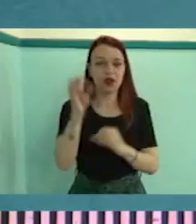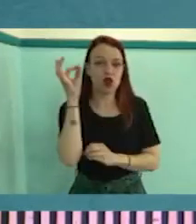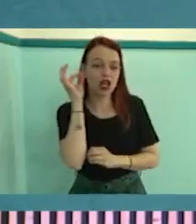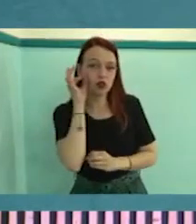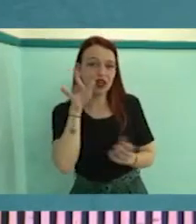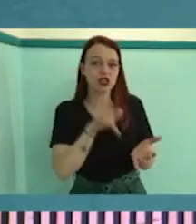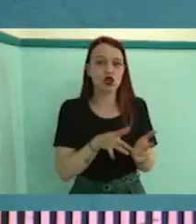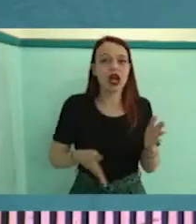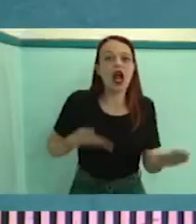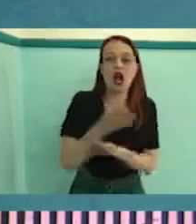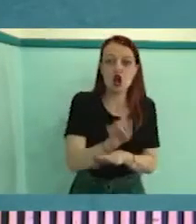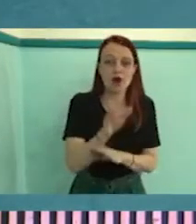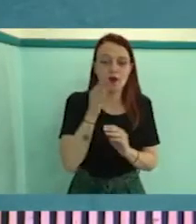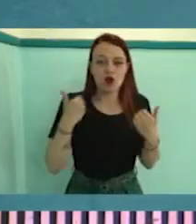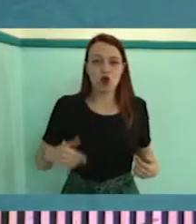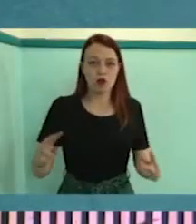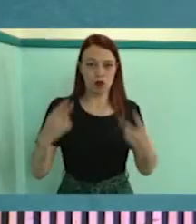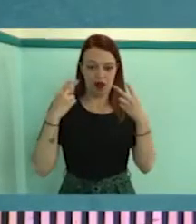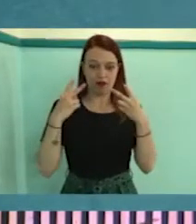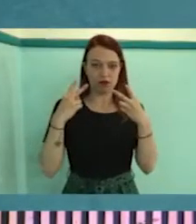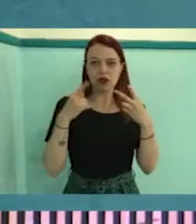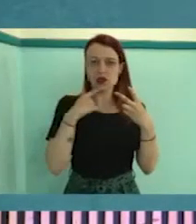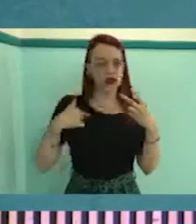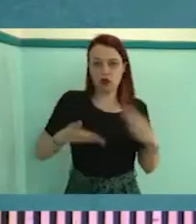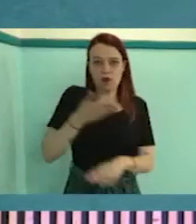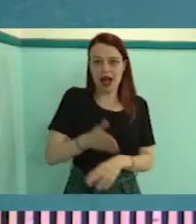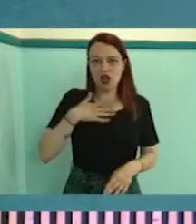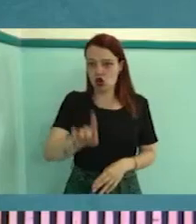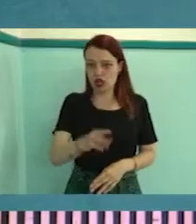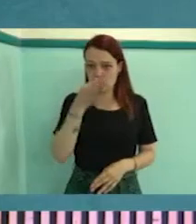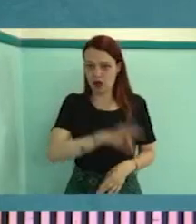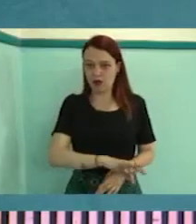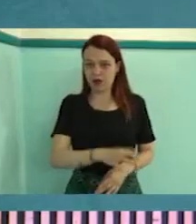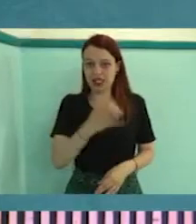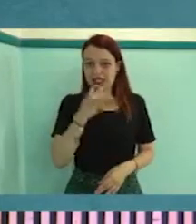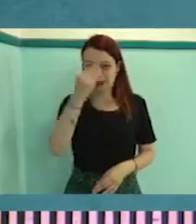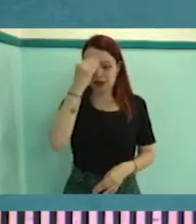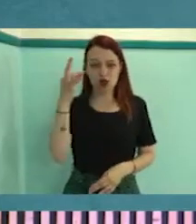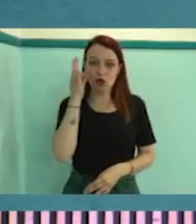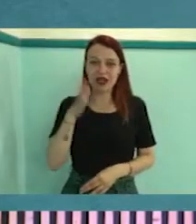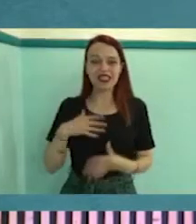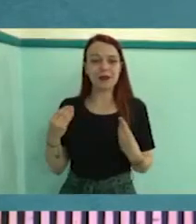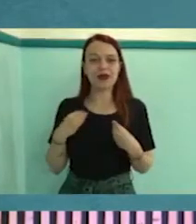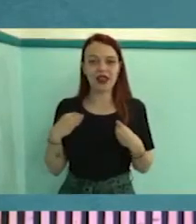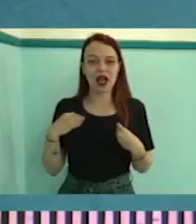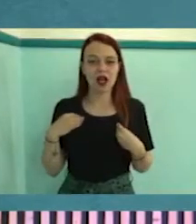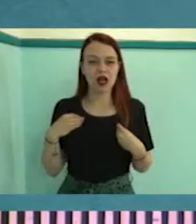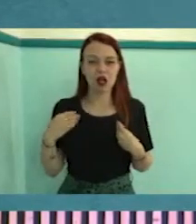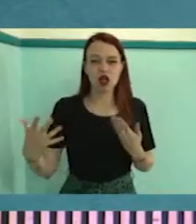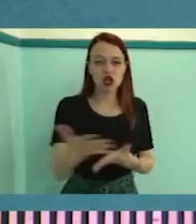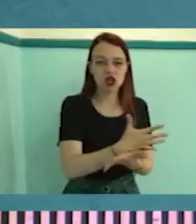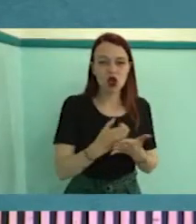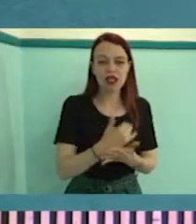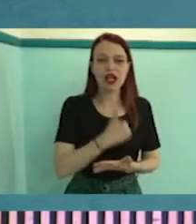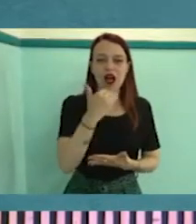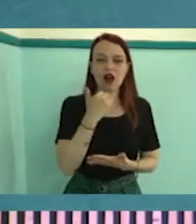imagen corporal percibida Wow qué sorpresa no no si pienso en las mujeres de mi vida en todas detecto alguna vez